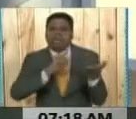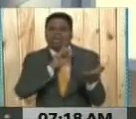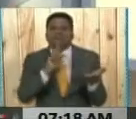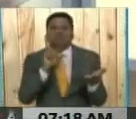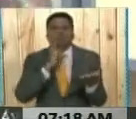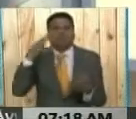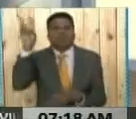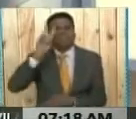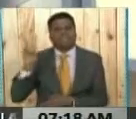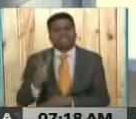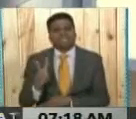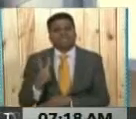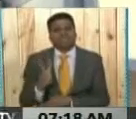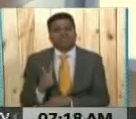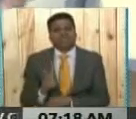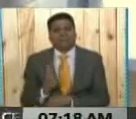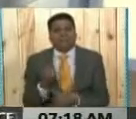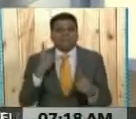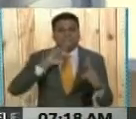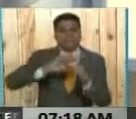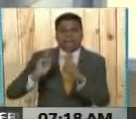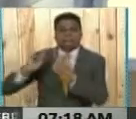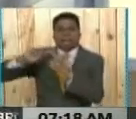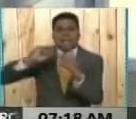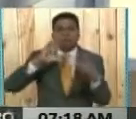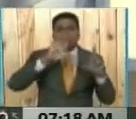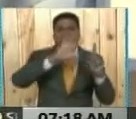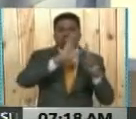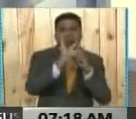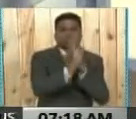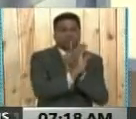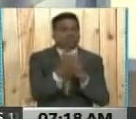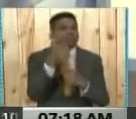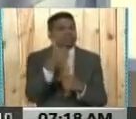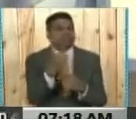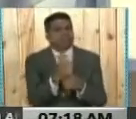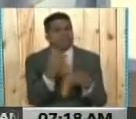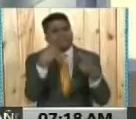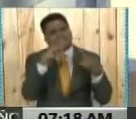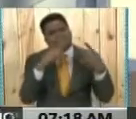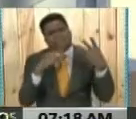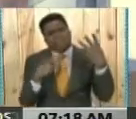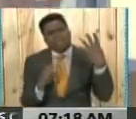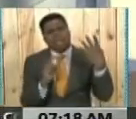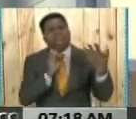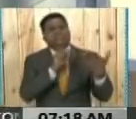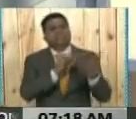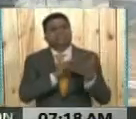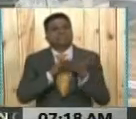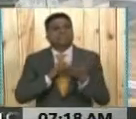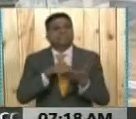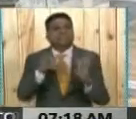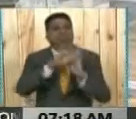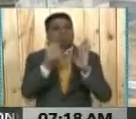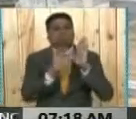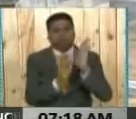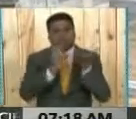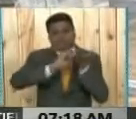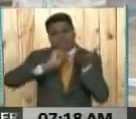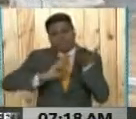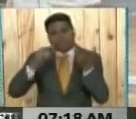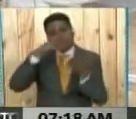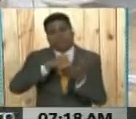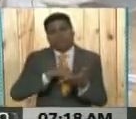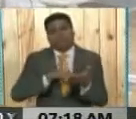como una suma de culturas, porque la afirma como en su pluralidad cultural y en su pluralidad idiomática, sino